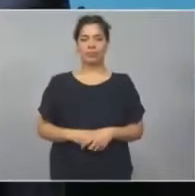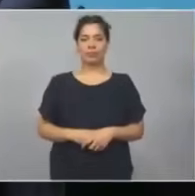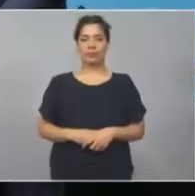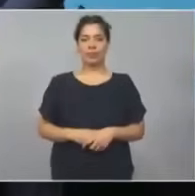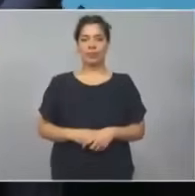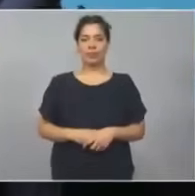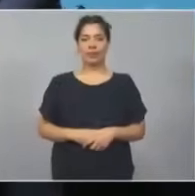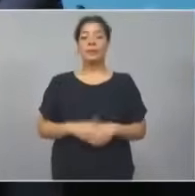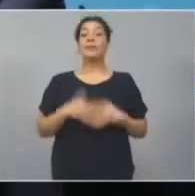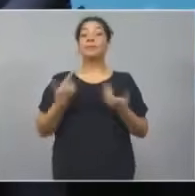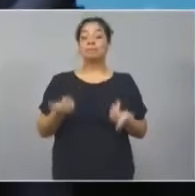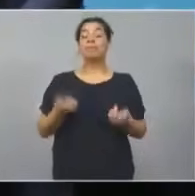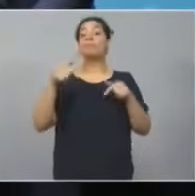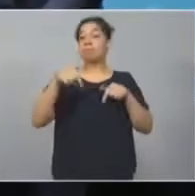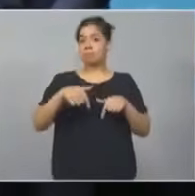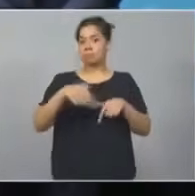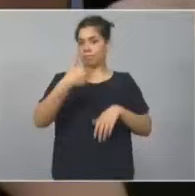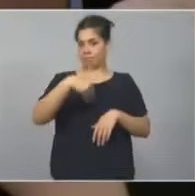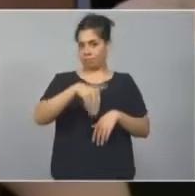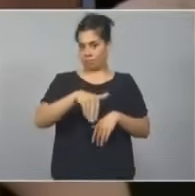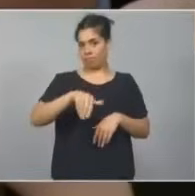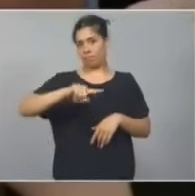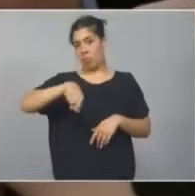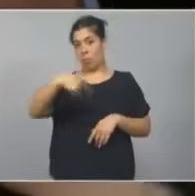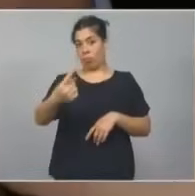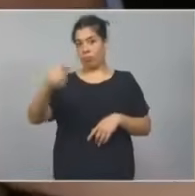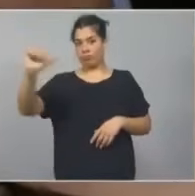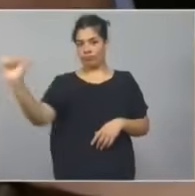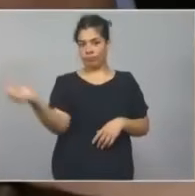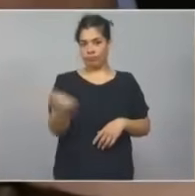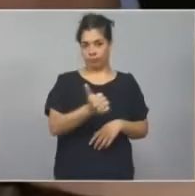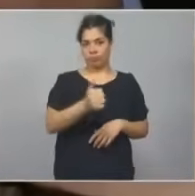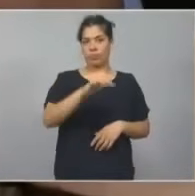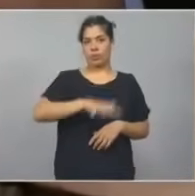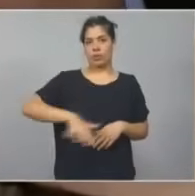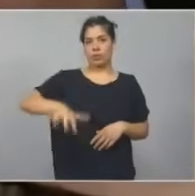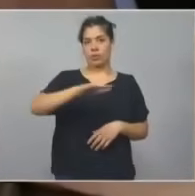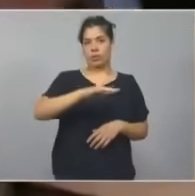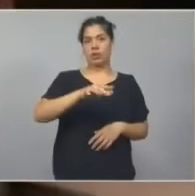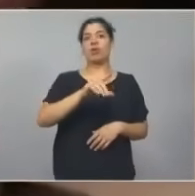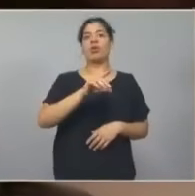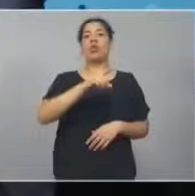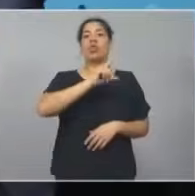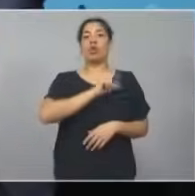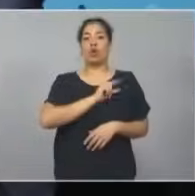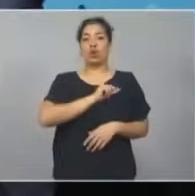Y se va preparando Coronel Pringles, Coronel Rosales, Deró, Dolores y Ensenada.